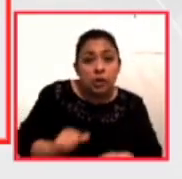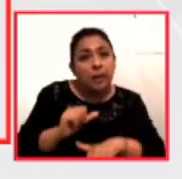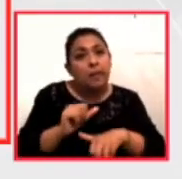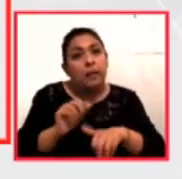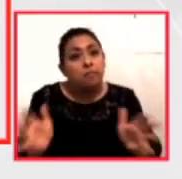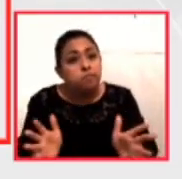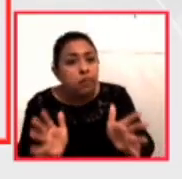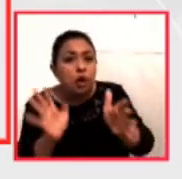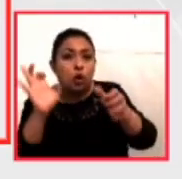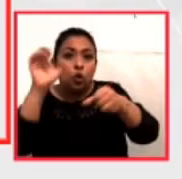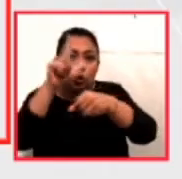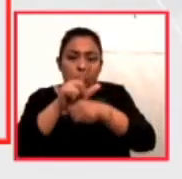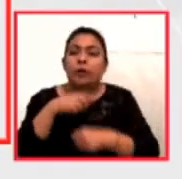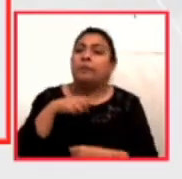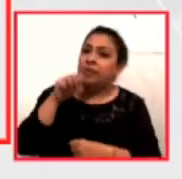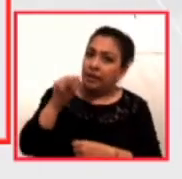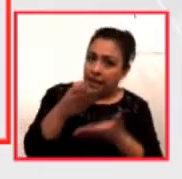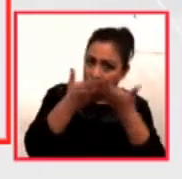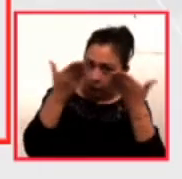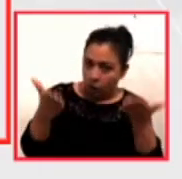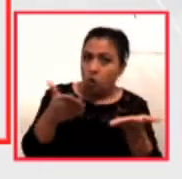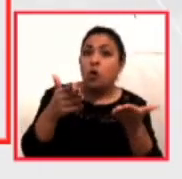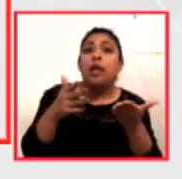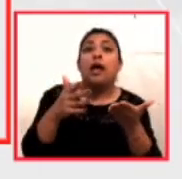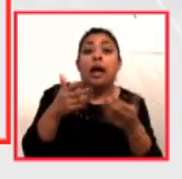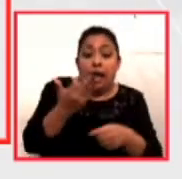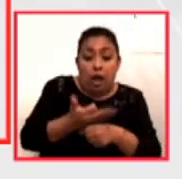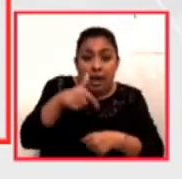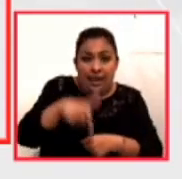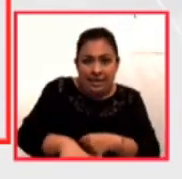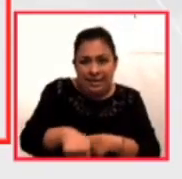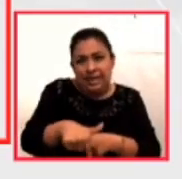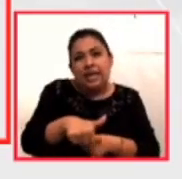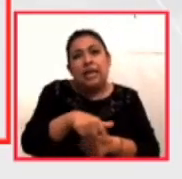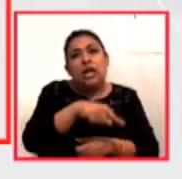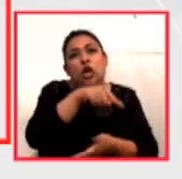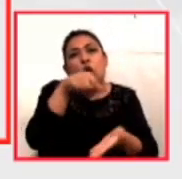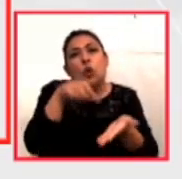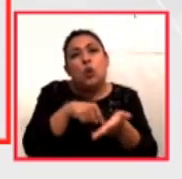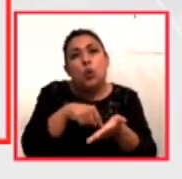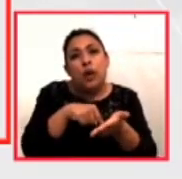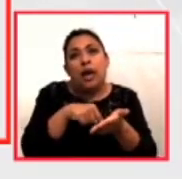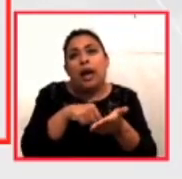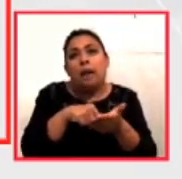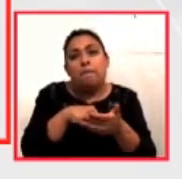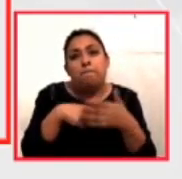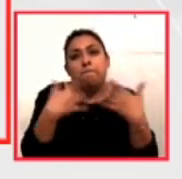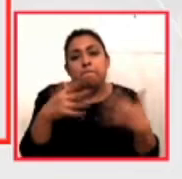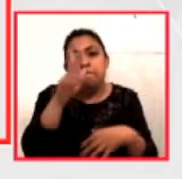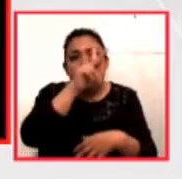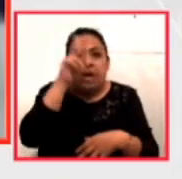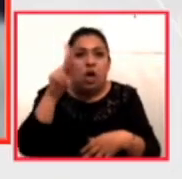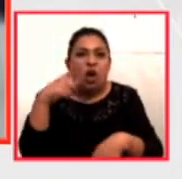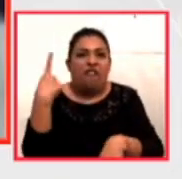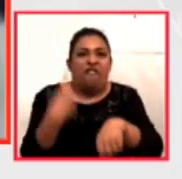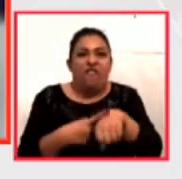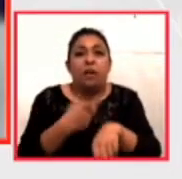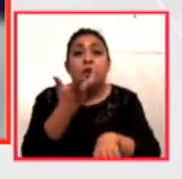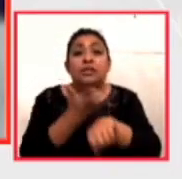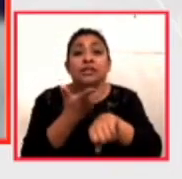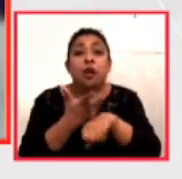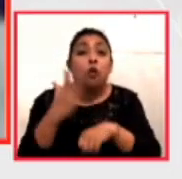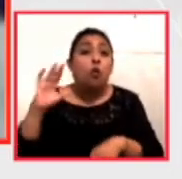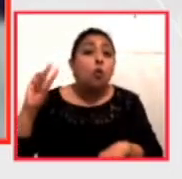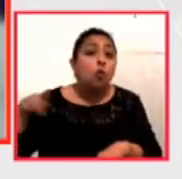arte. Sí, vamos ahora a donde estamos en este momento, en el centro de la epidemia, Washington, en Estados Unidos.